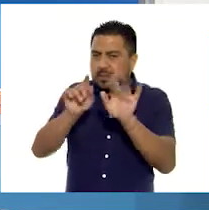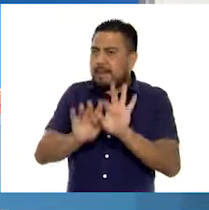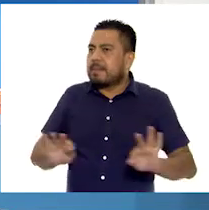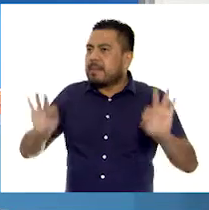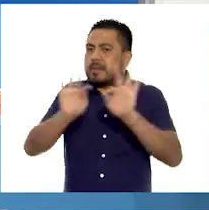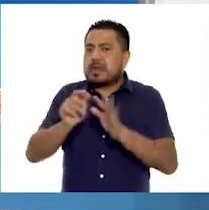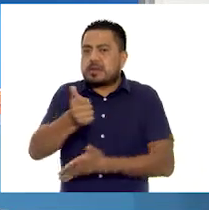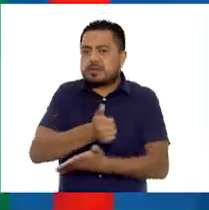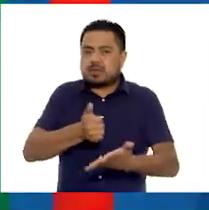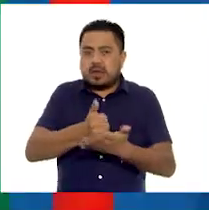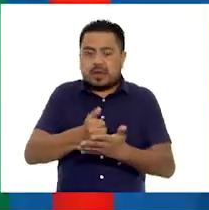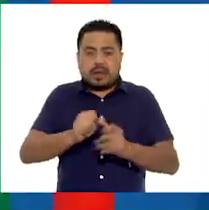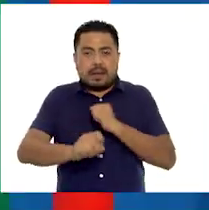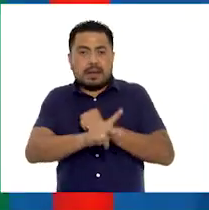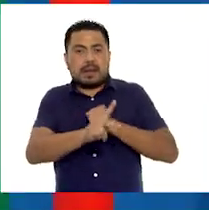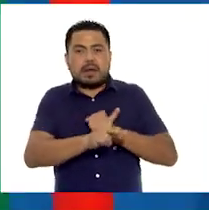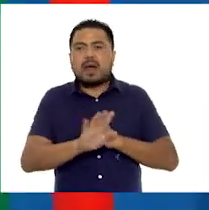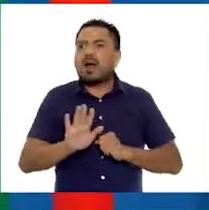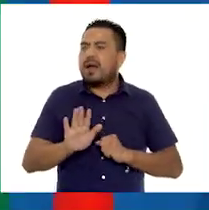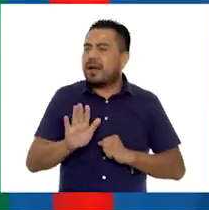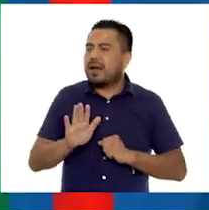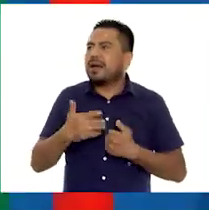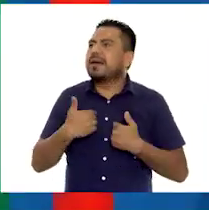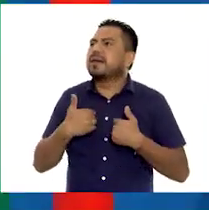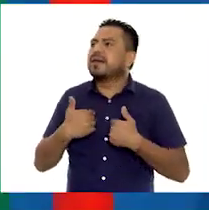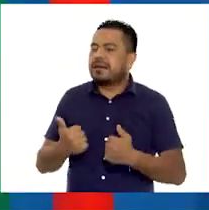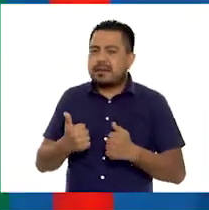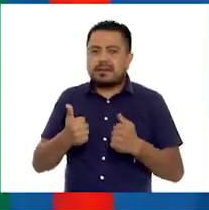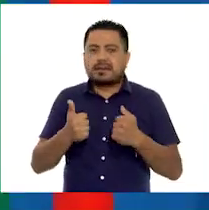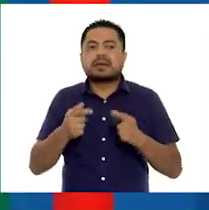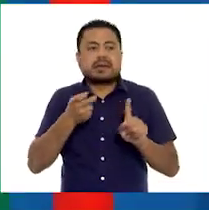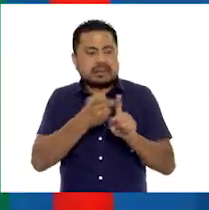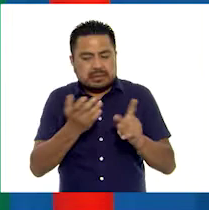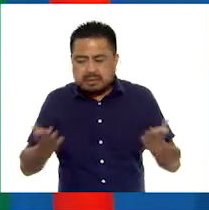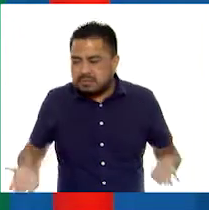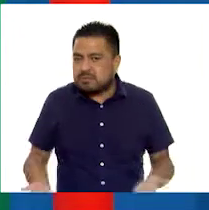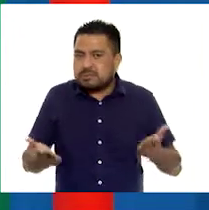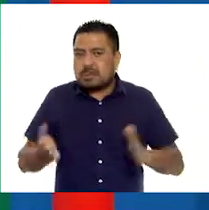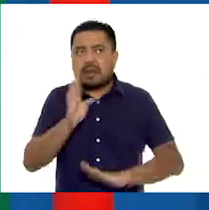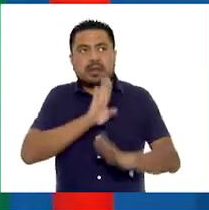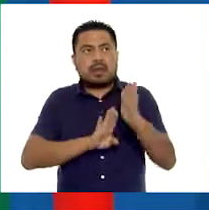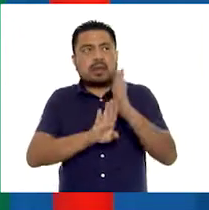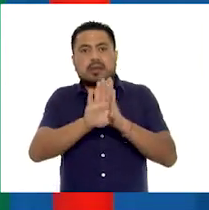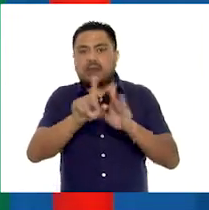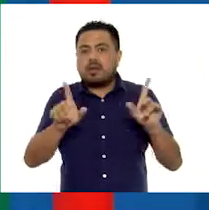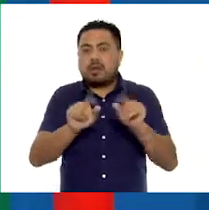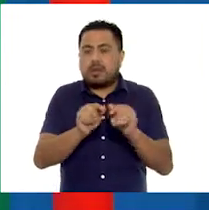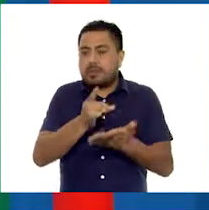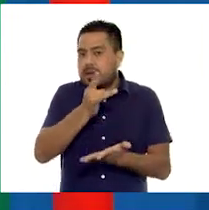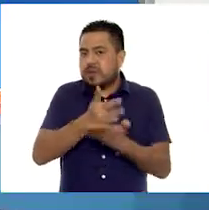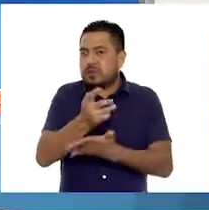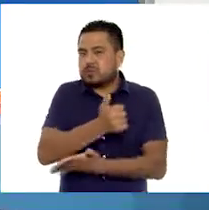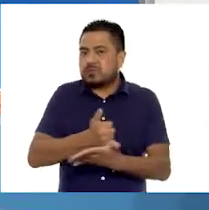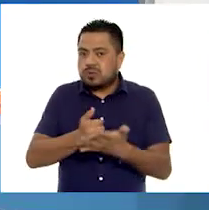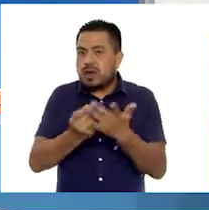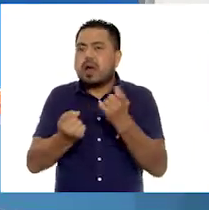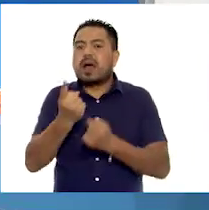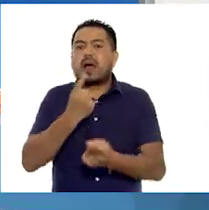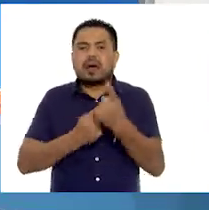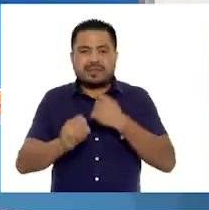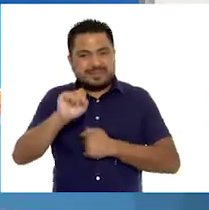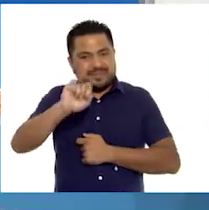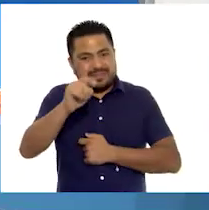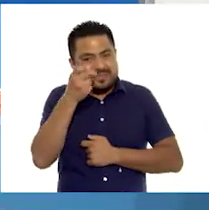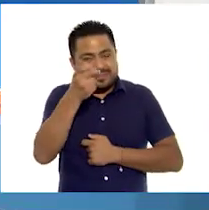ciudades del país ya veo y eso impulsó el crecimiento solo de cierta ciudad es verdad exactamente